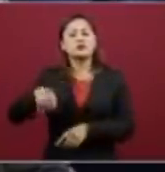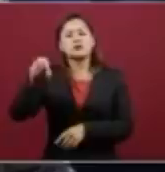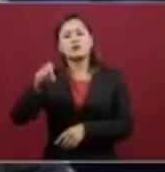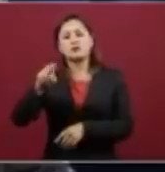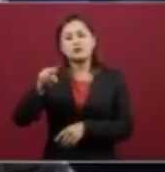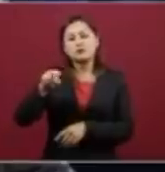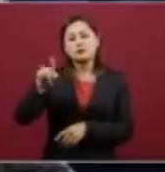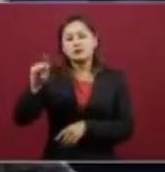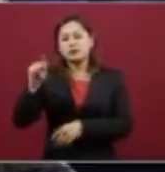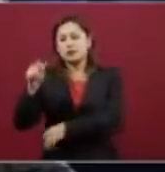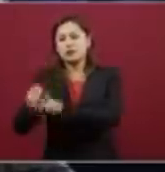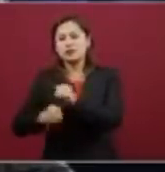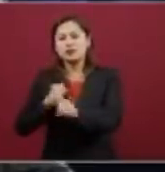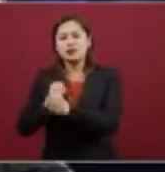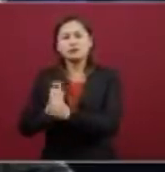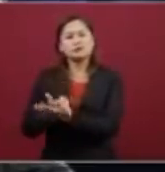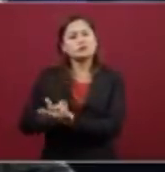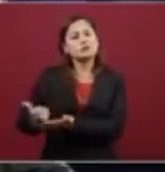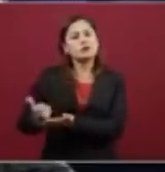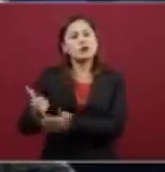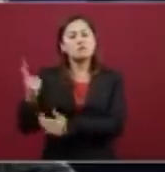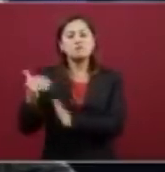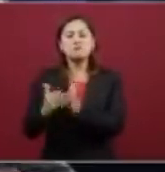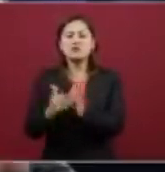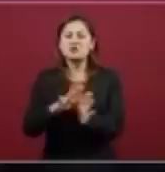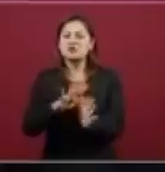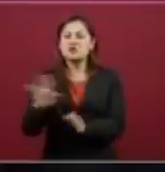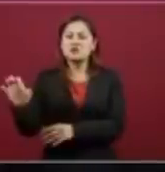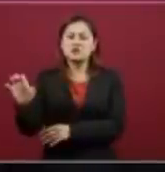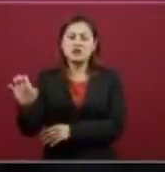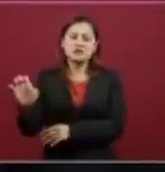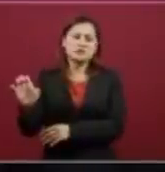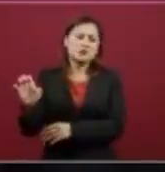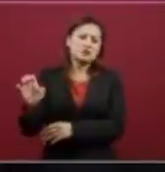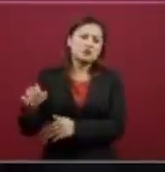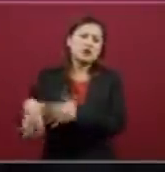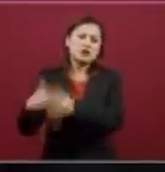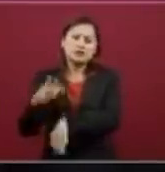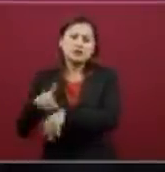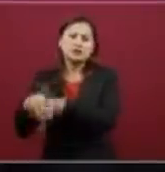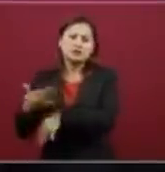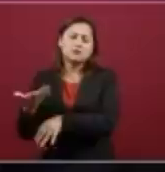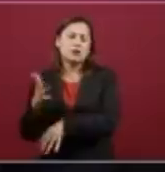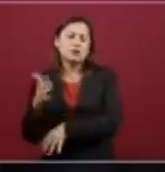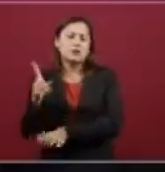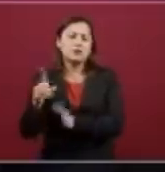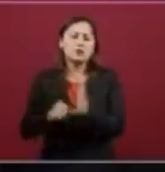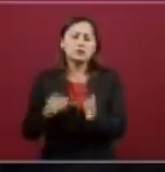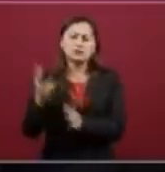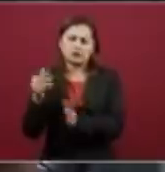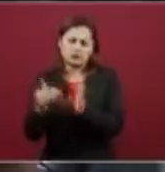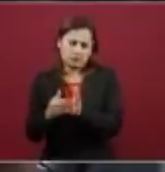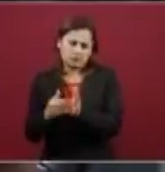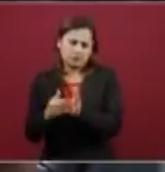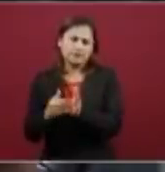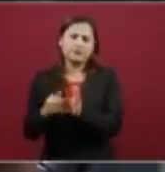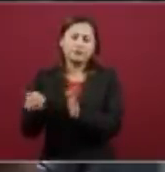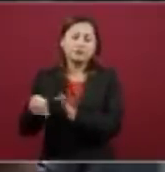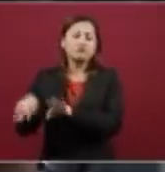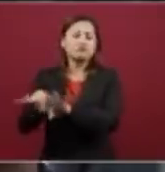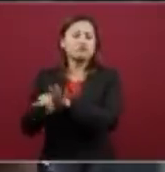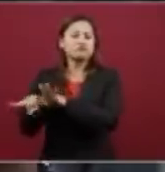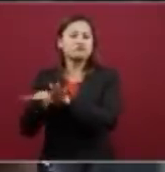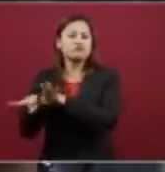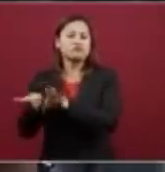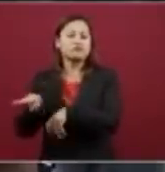sueldo de 1,500 a la quincena, 3,000 pesos mensuales, que sigue en activo. Y no solamente el